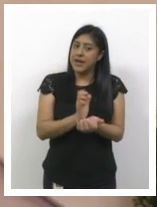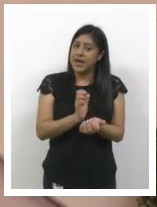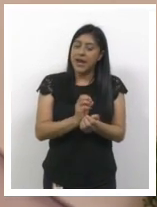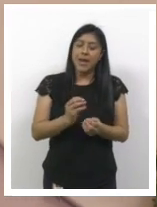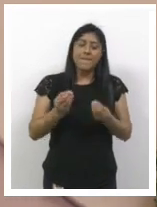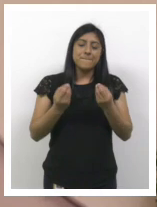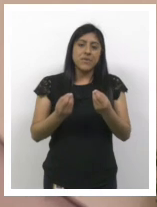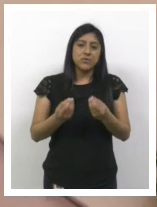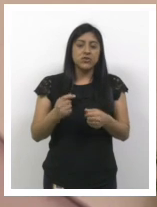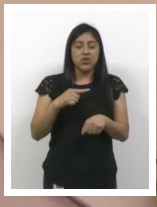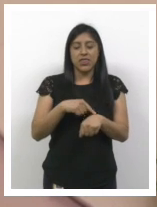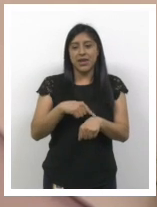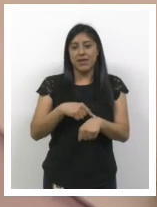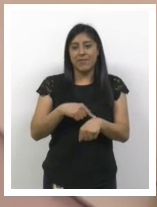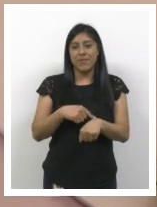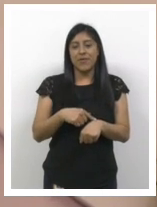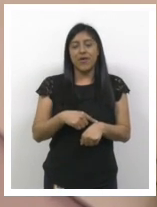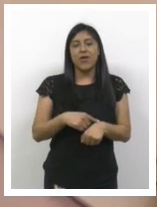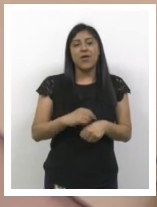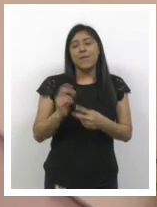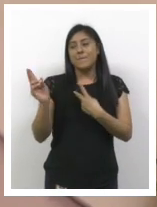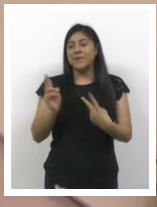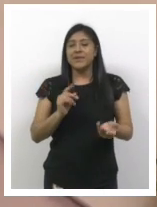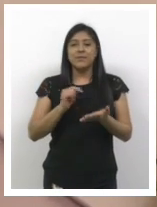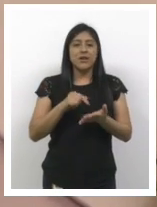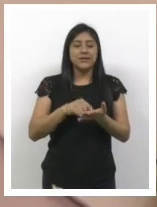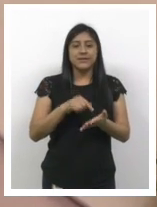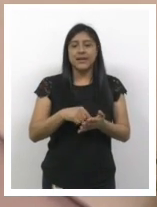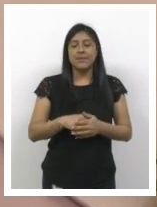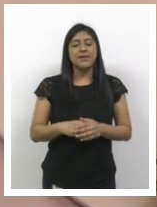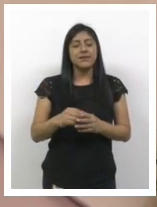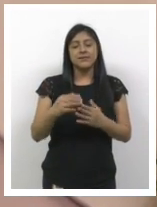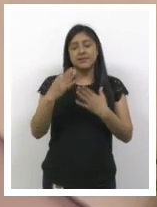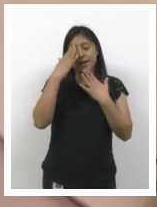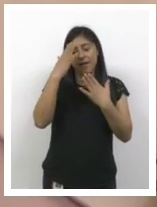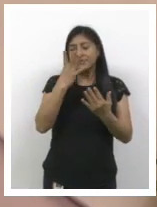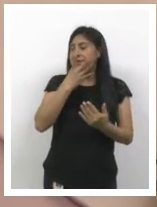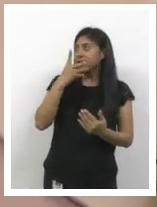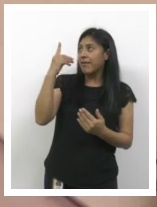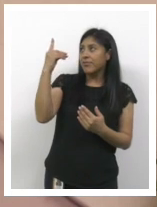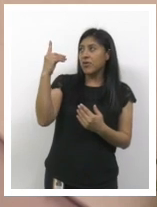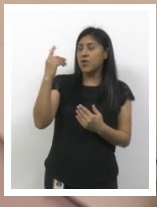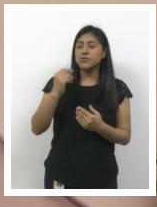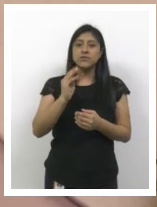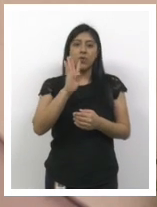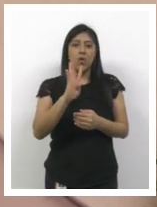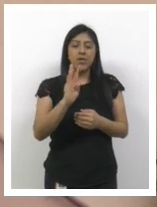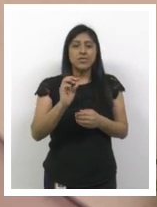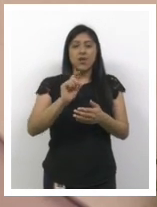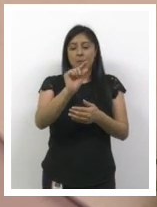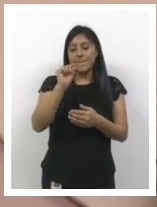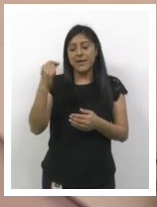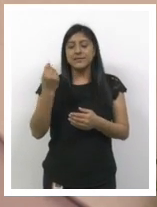pero finalmente me llamaron y vine a hacer el proceso acá, prueba polígrafo y todo, y pues gracias a Dios, pues como tal